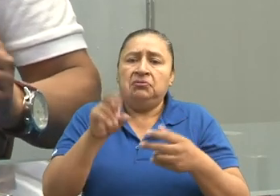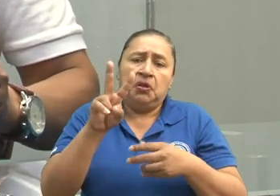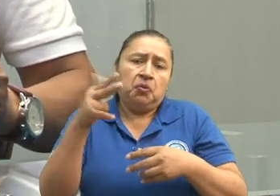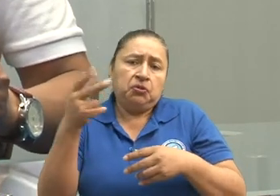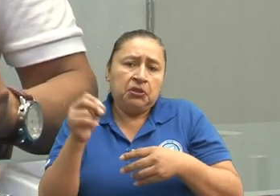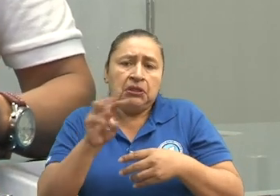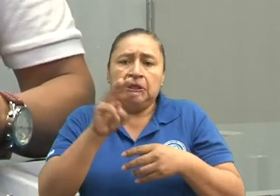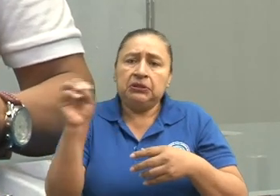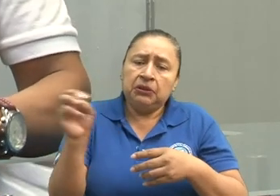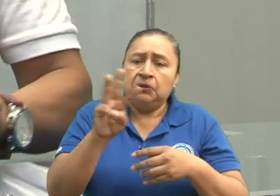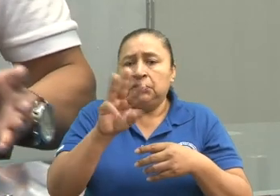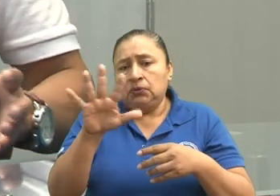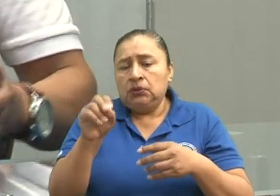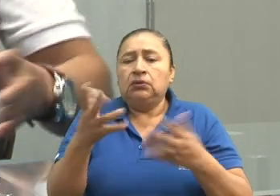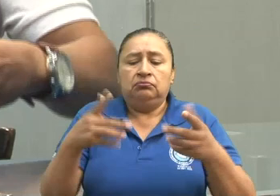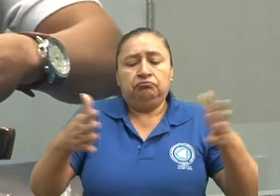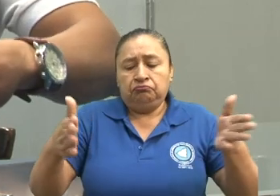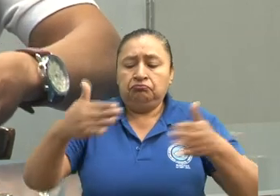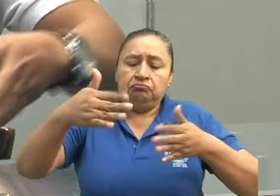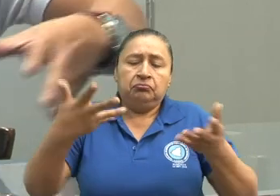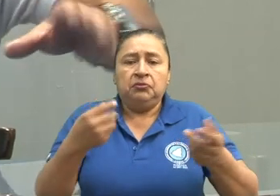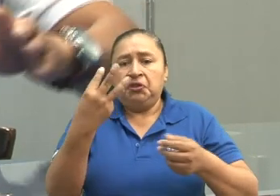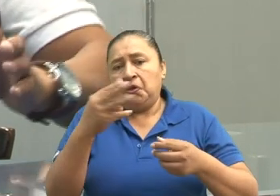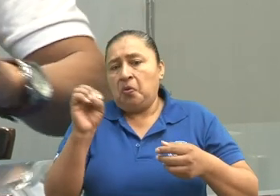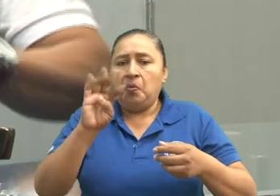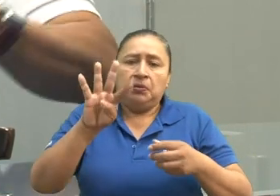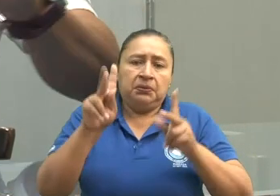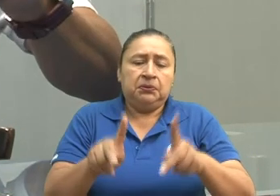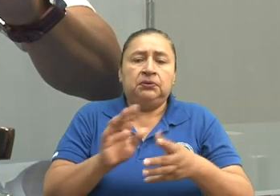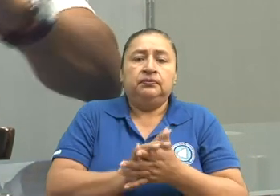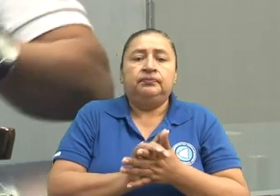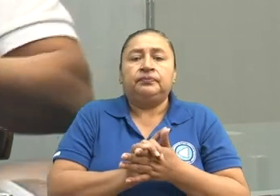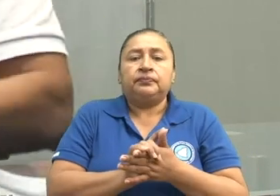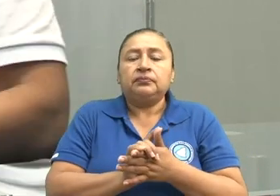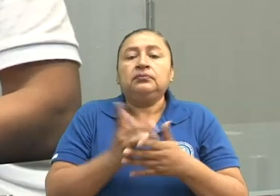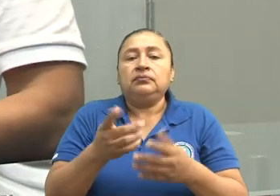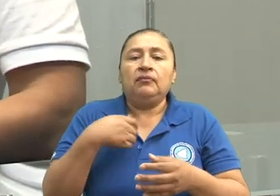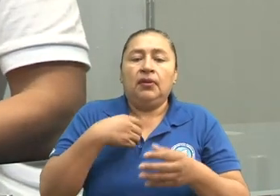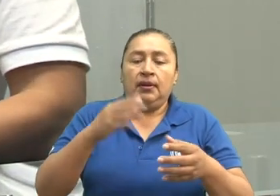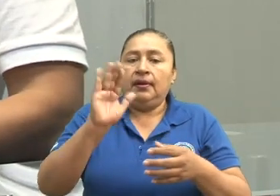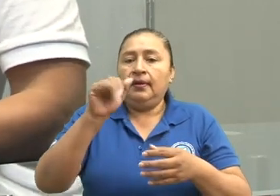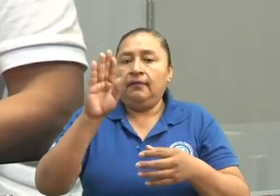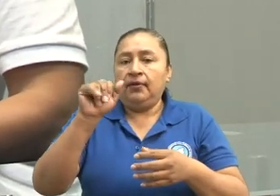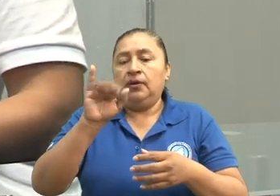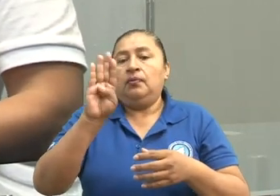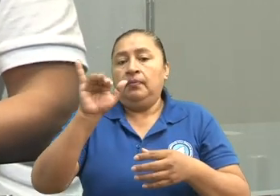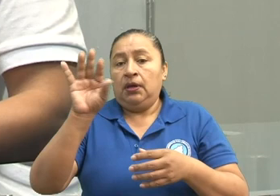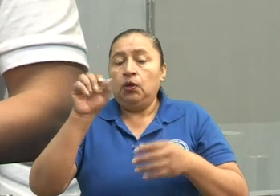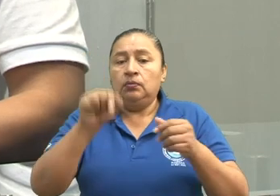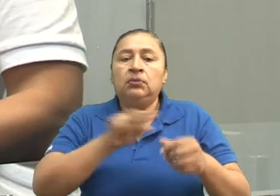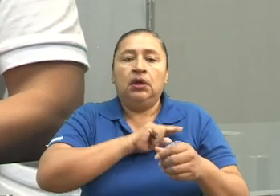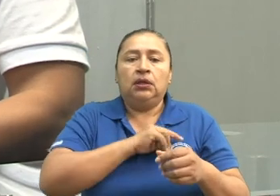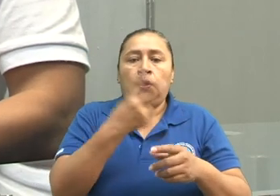280, 300, 350 y bandejas que van para 3, 4 personas. Y el caballo bayo. Hay promociones